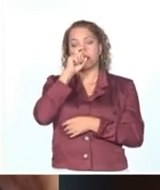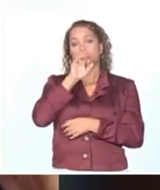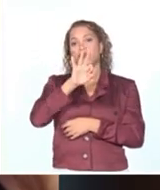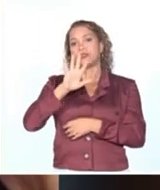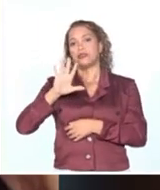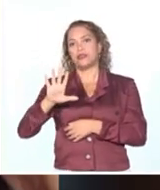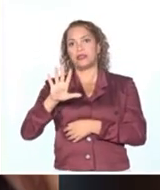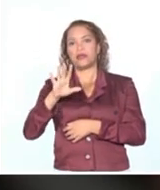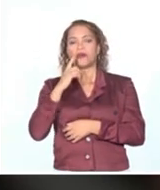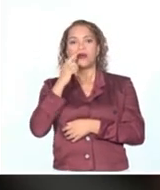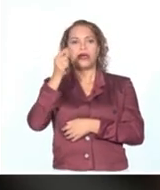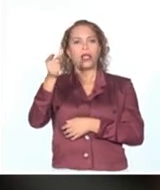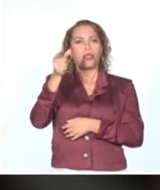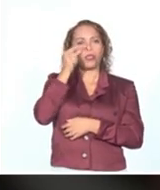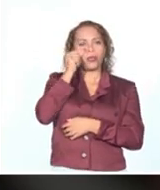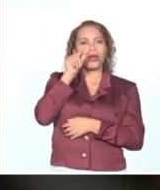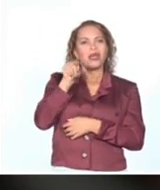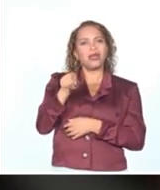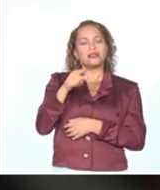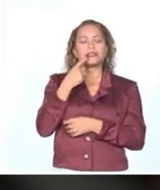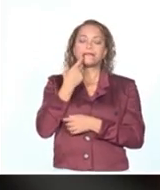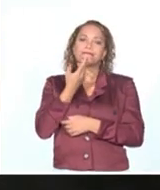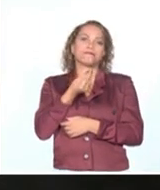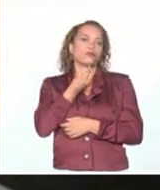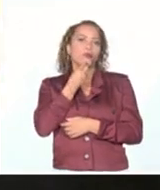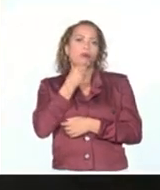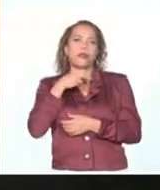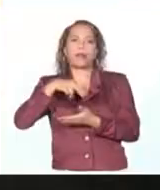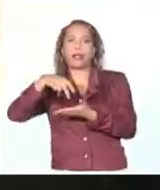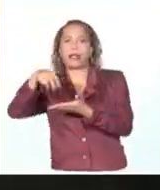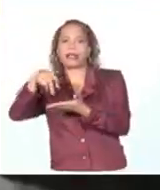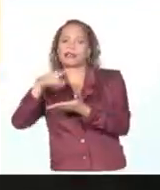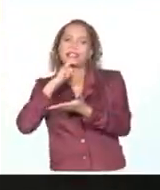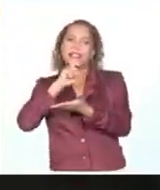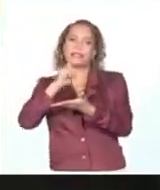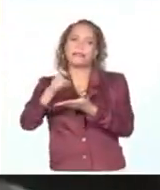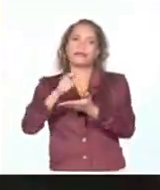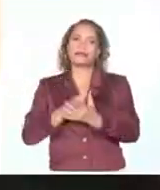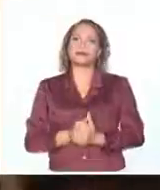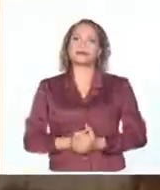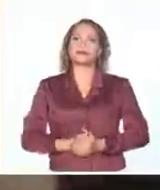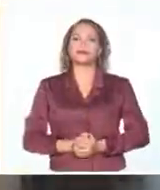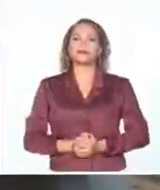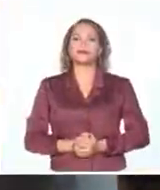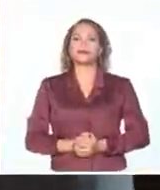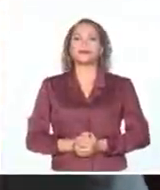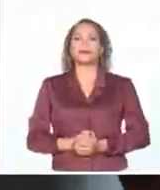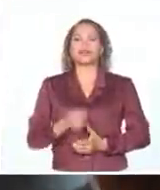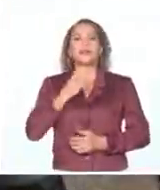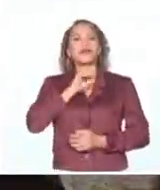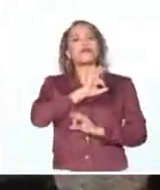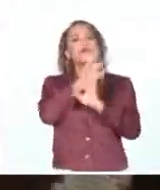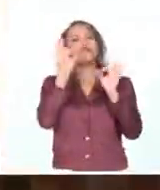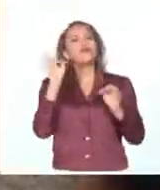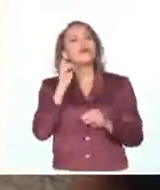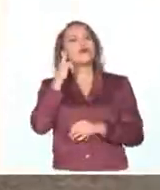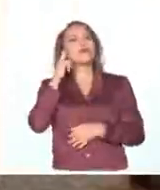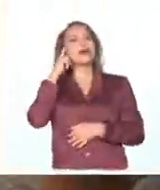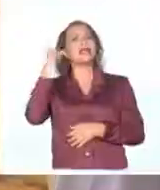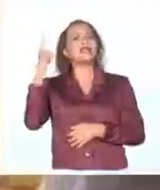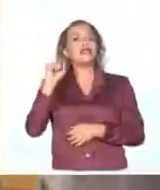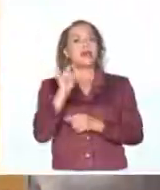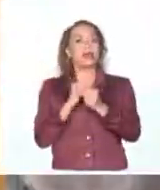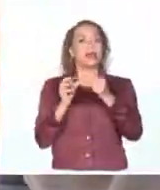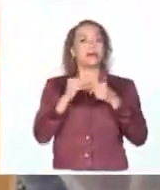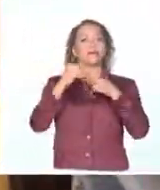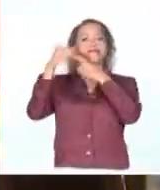débil visual y le resulta casi imposible desplazarse. Lo que ella no imaginaba es que sería protagonista de la